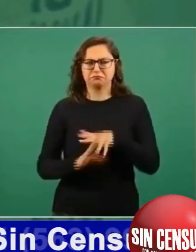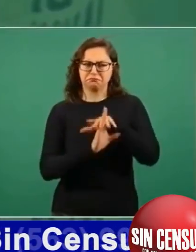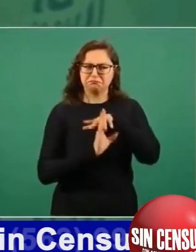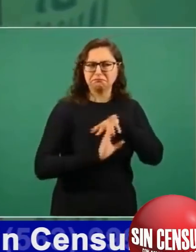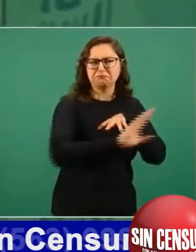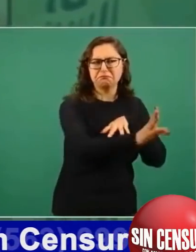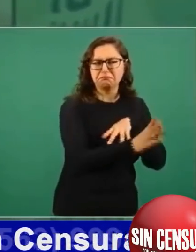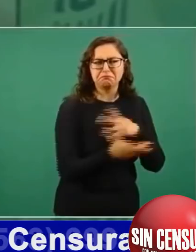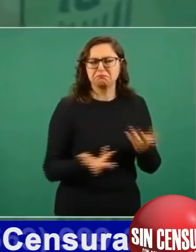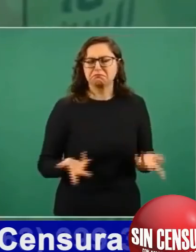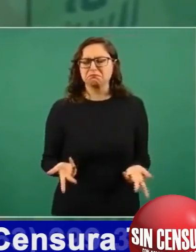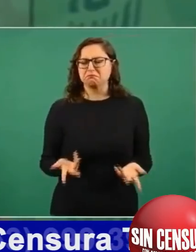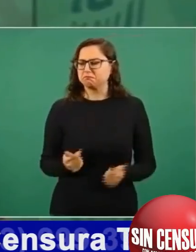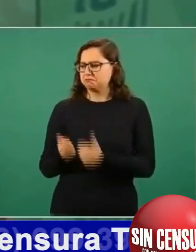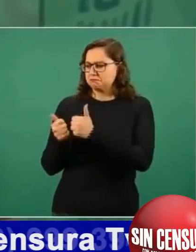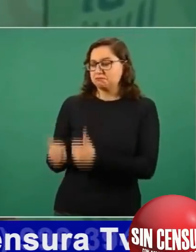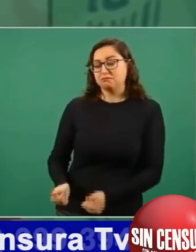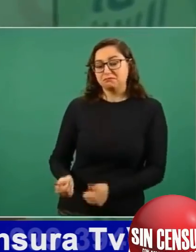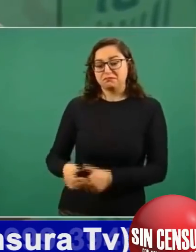se vean obligados